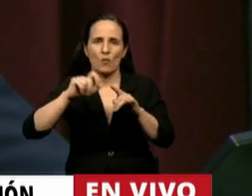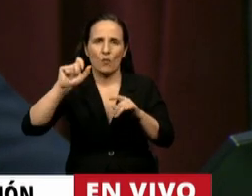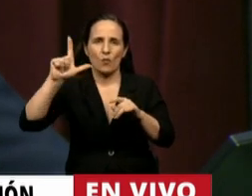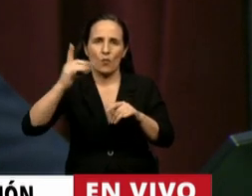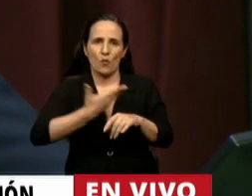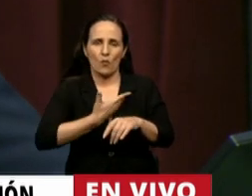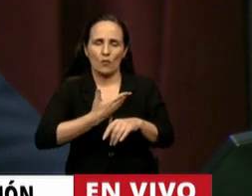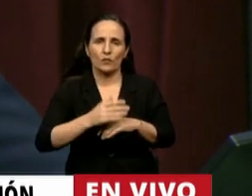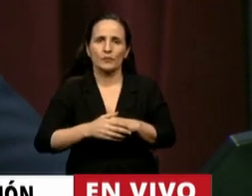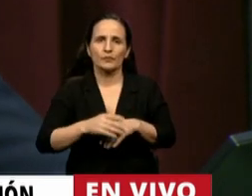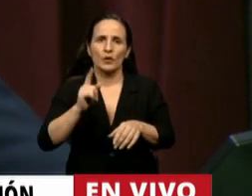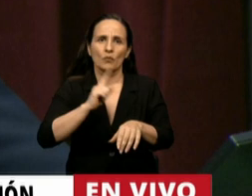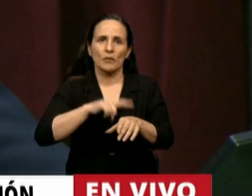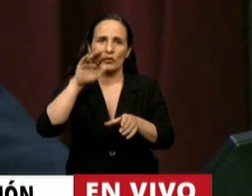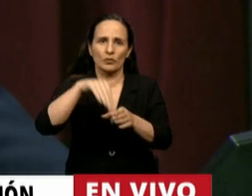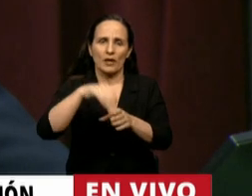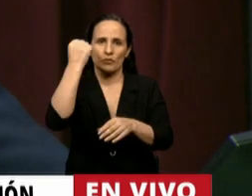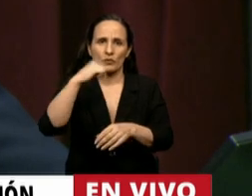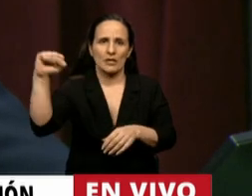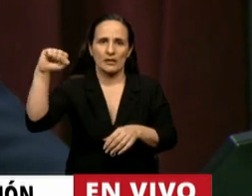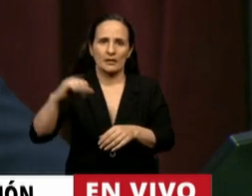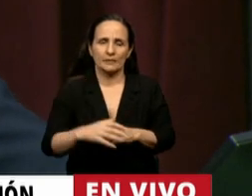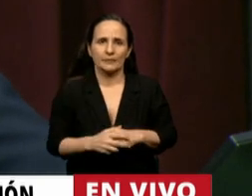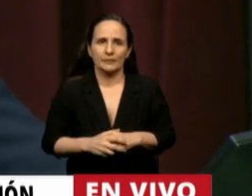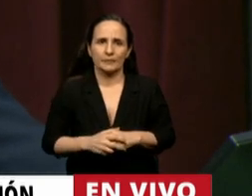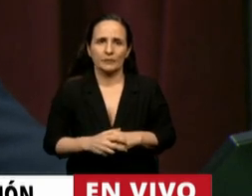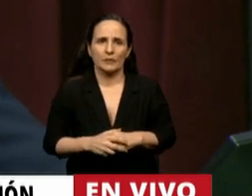Wolf ausente a la hora de